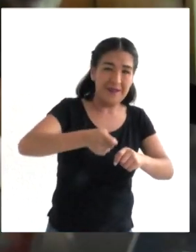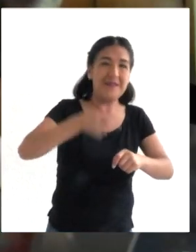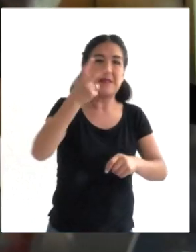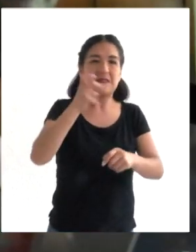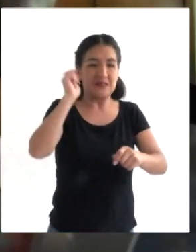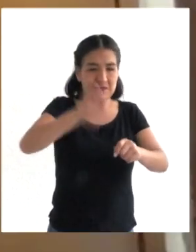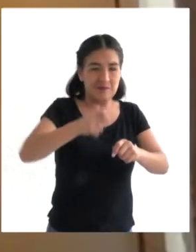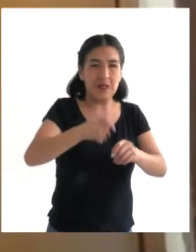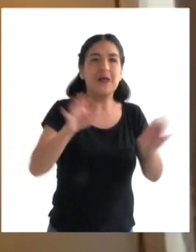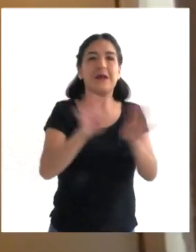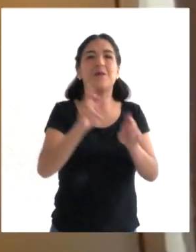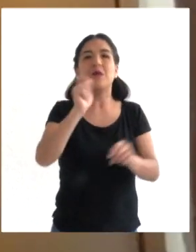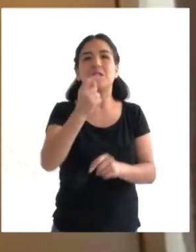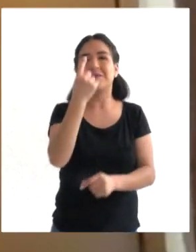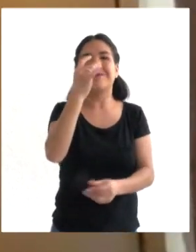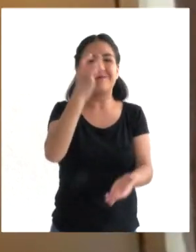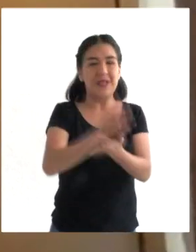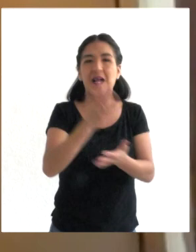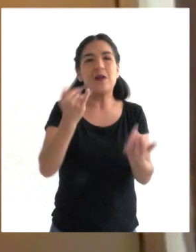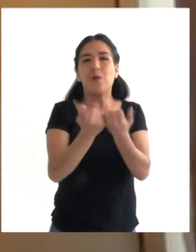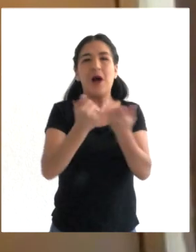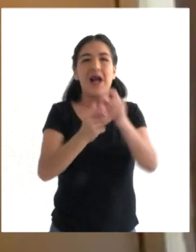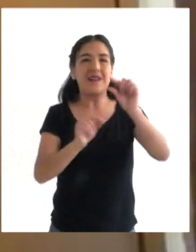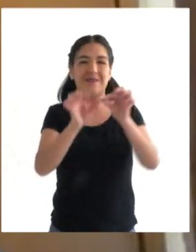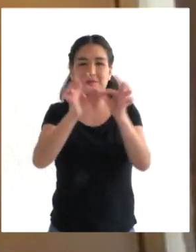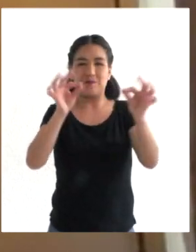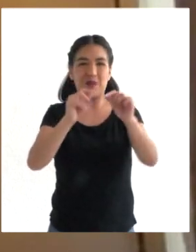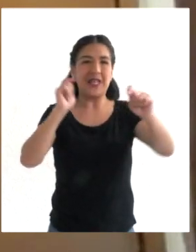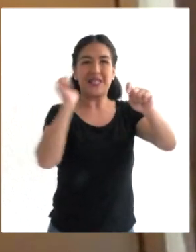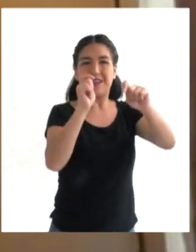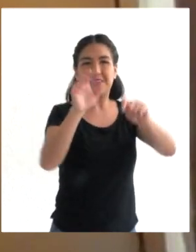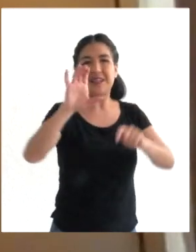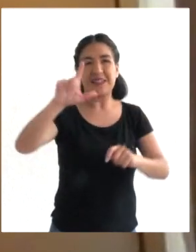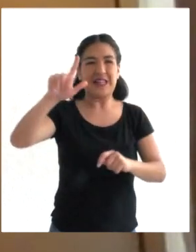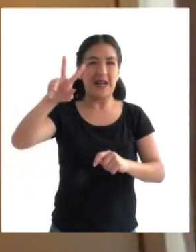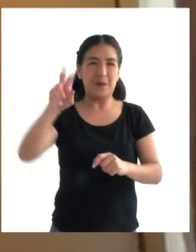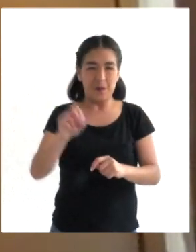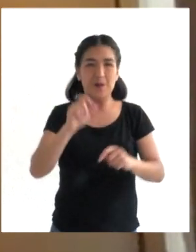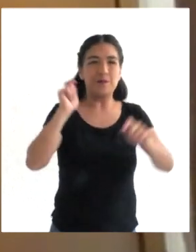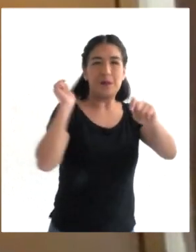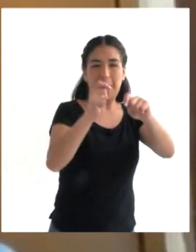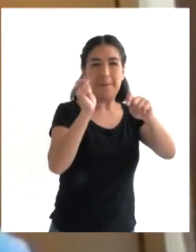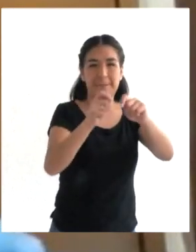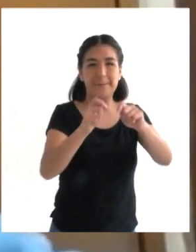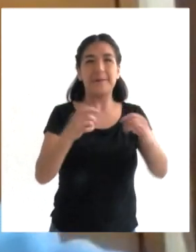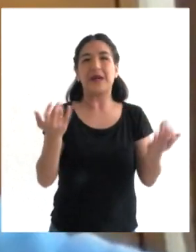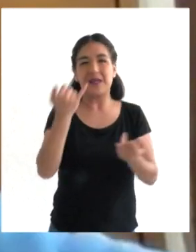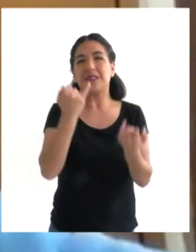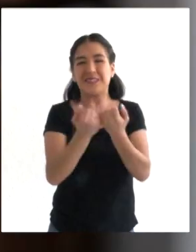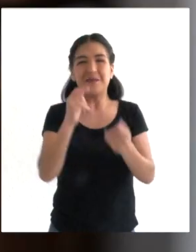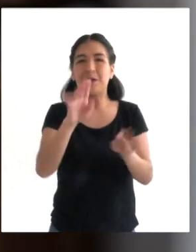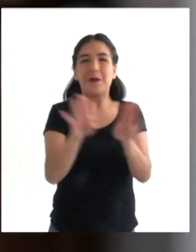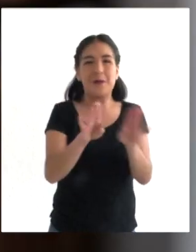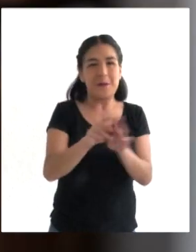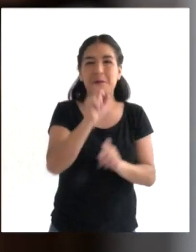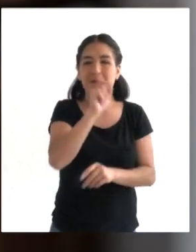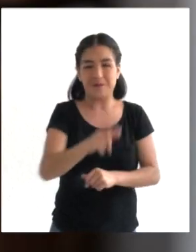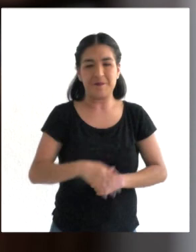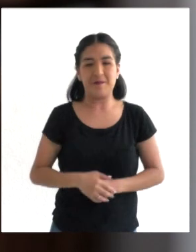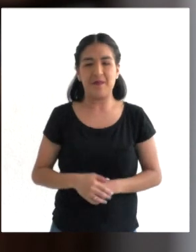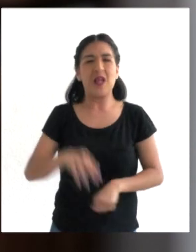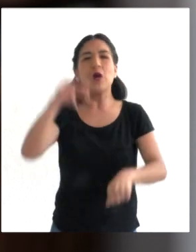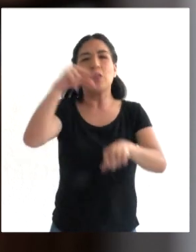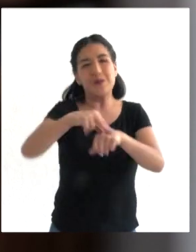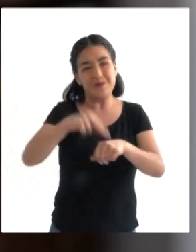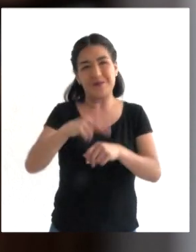cada problema como si fuera un clavo. Entonces, nótese qué implicación tiene esto. Doctor,